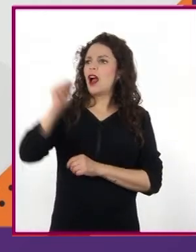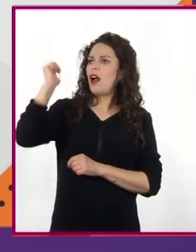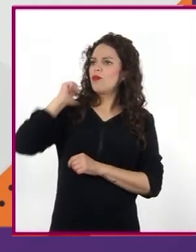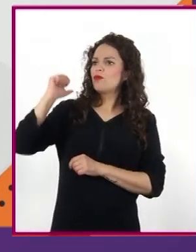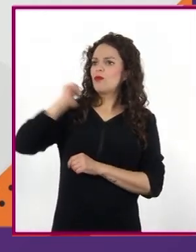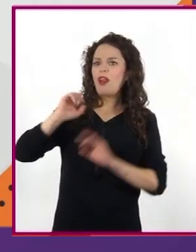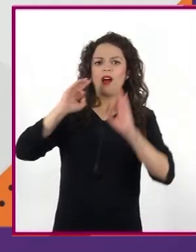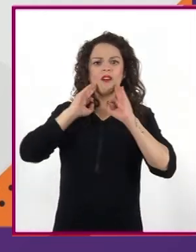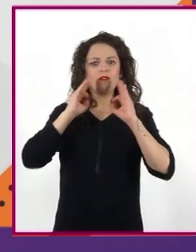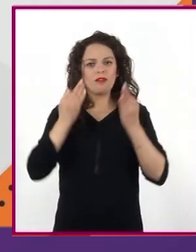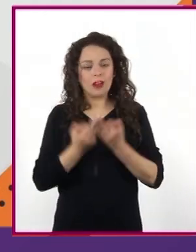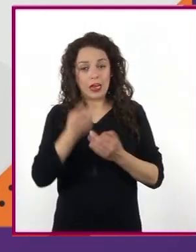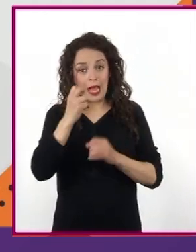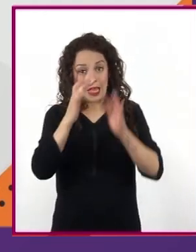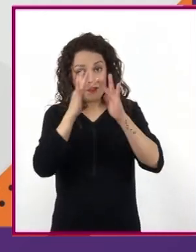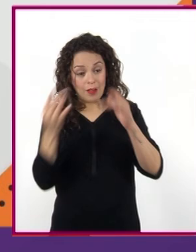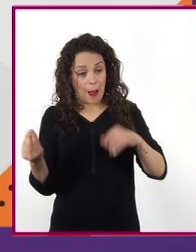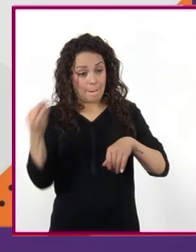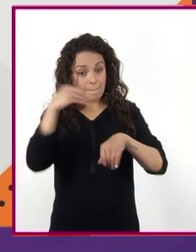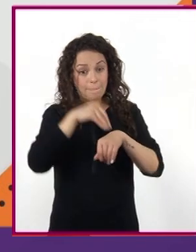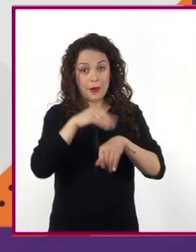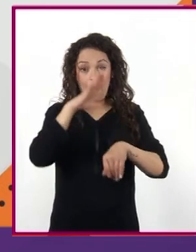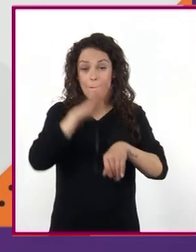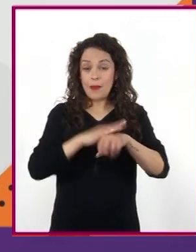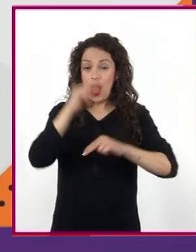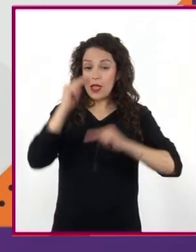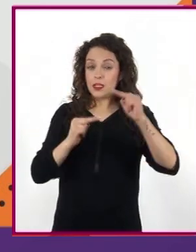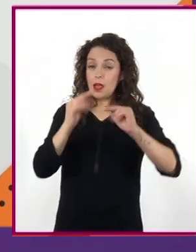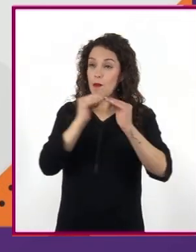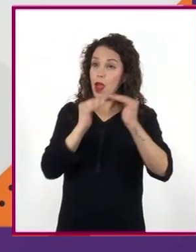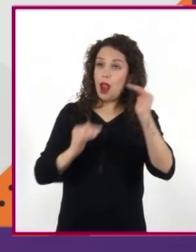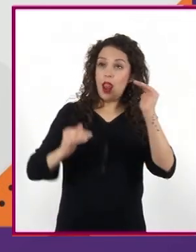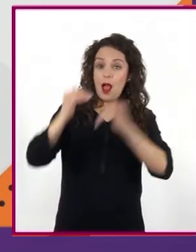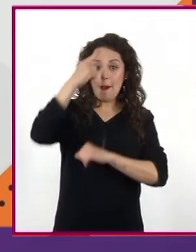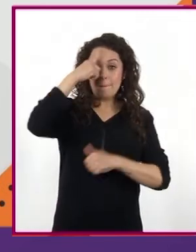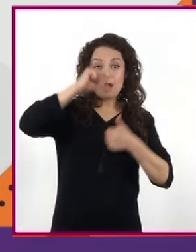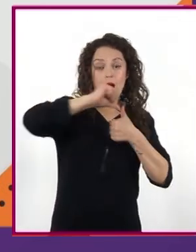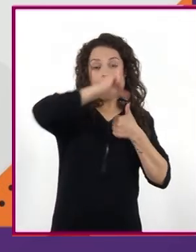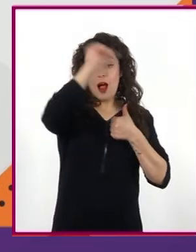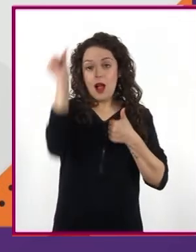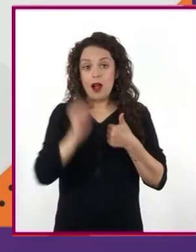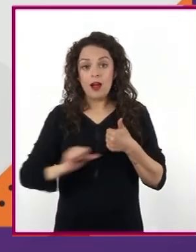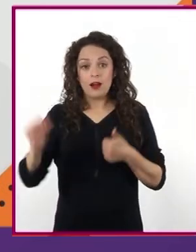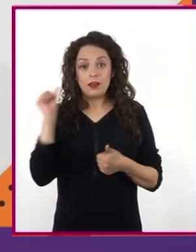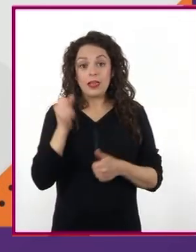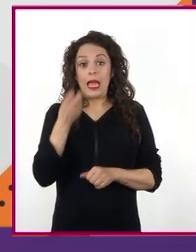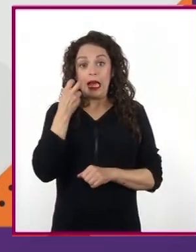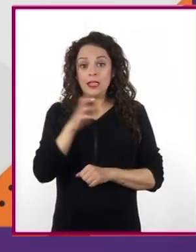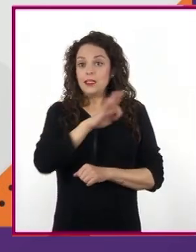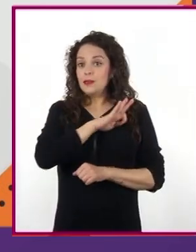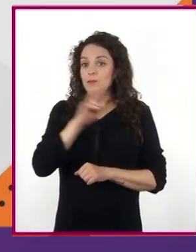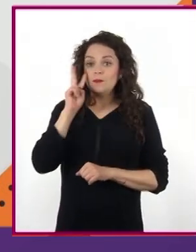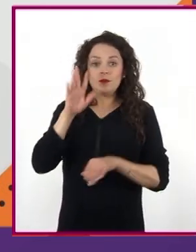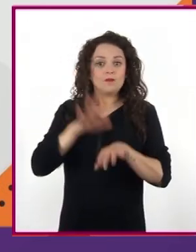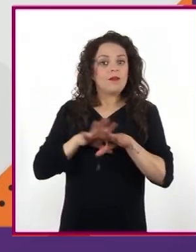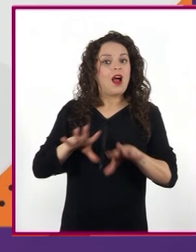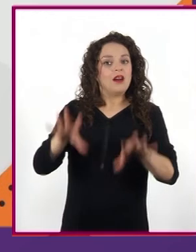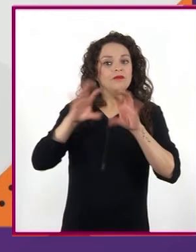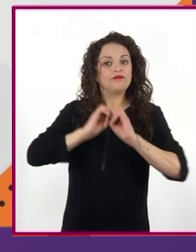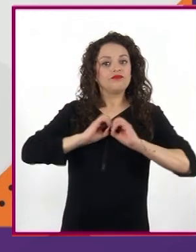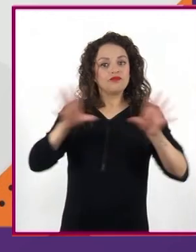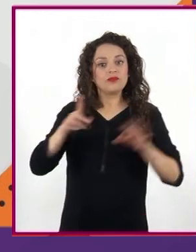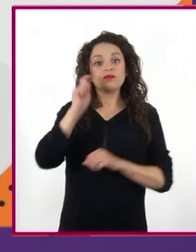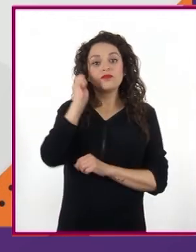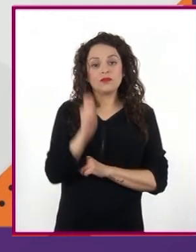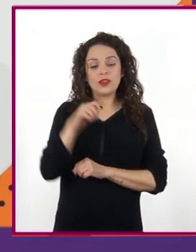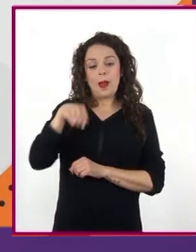esto, Francia se colocó en los niveles más altos de la creación artística y esto se vio materializado en las obras